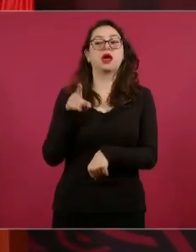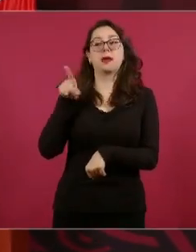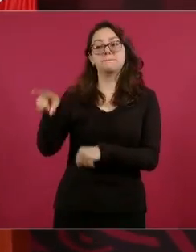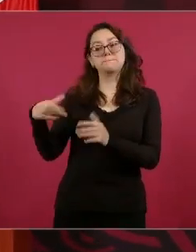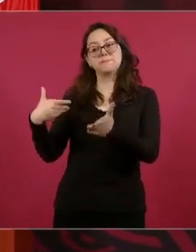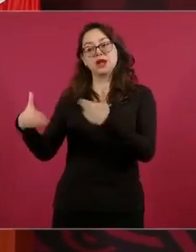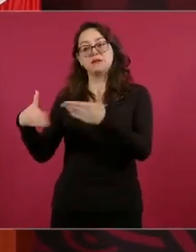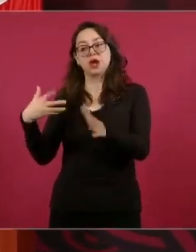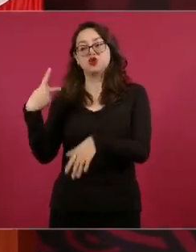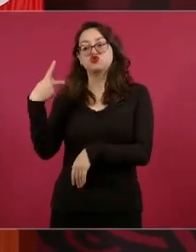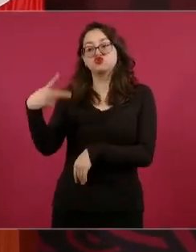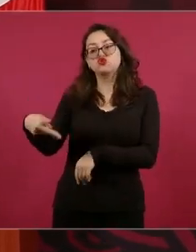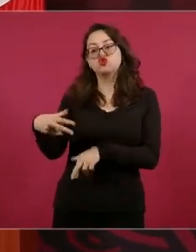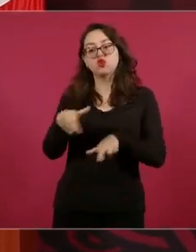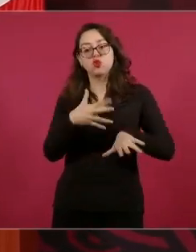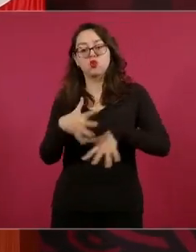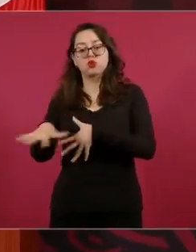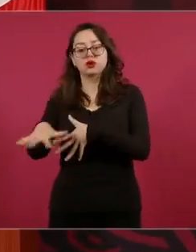país.